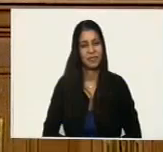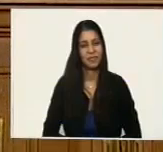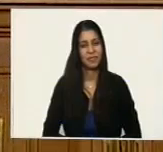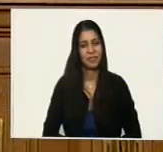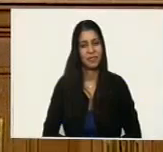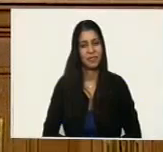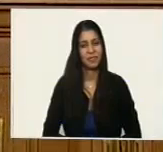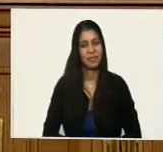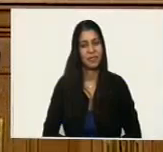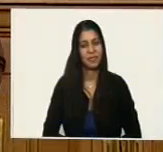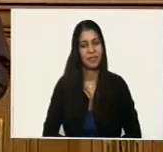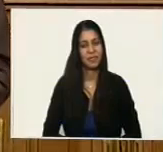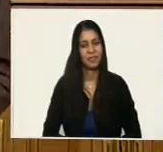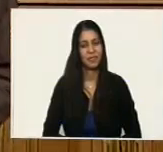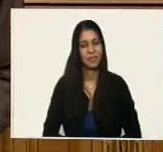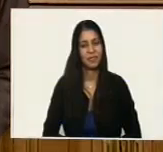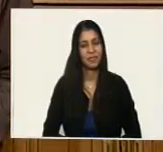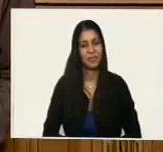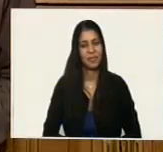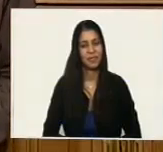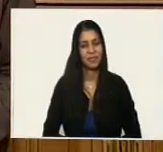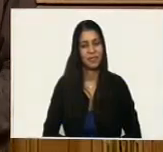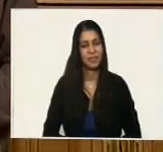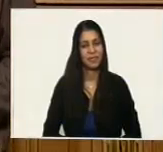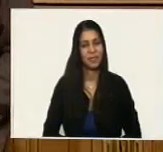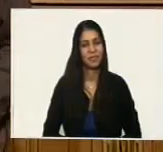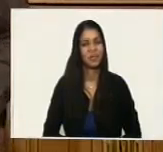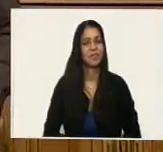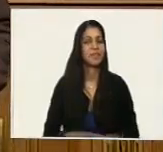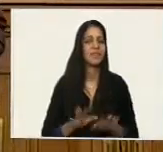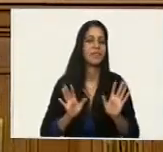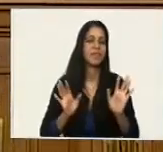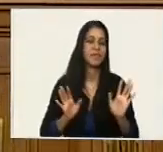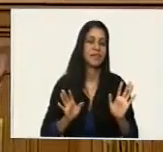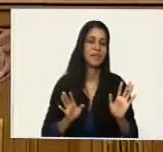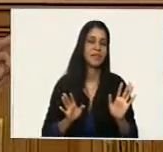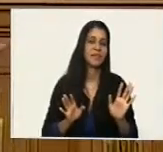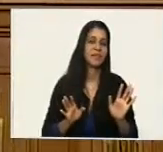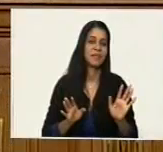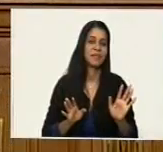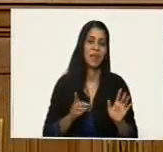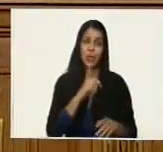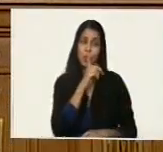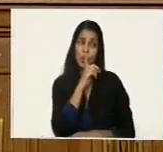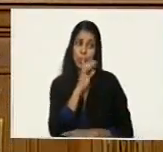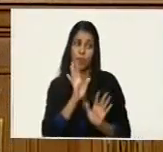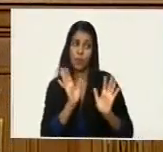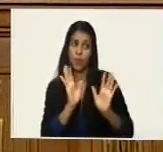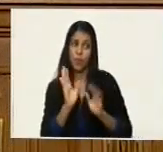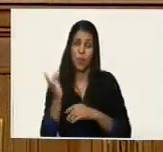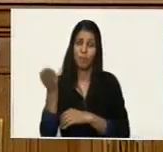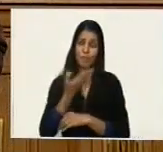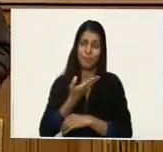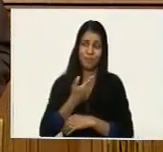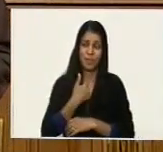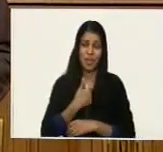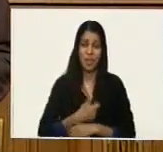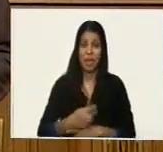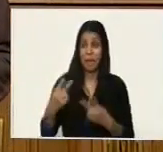Bueno, yo corro con los errores. No diga eso tan duro de la sanción, que todavía no me han visto a